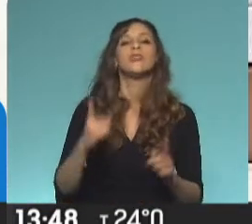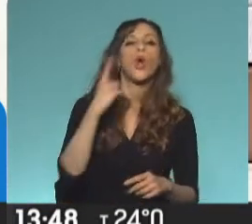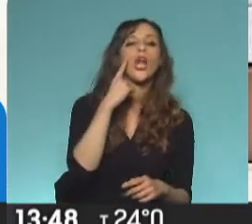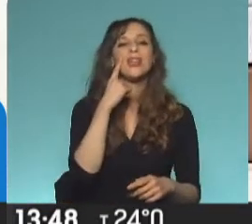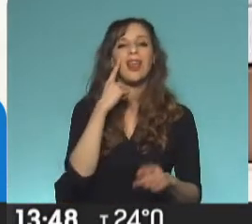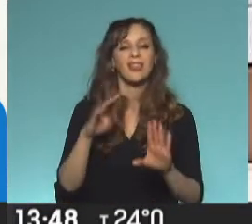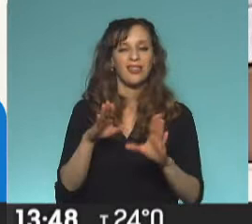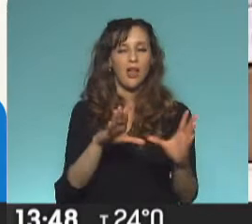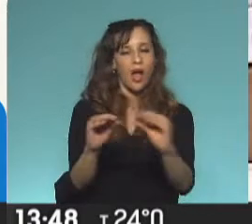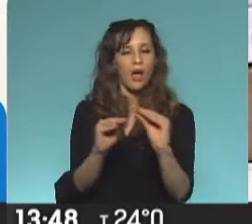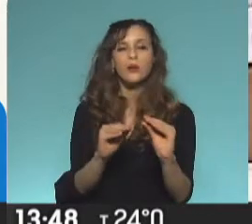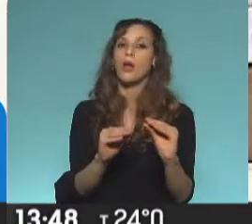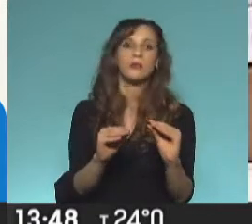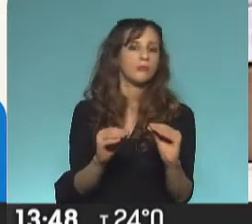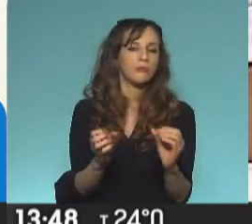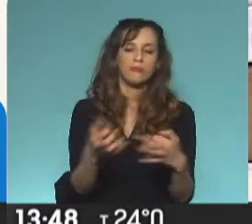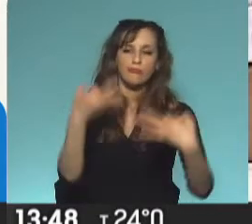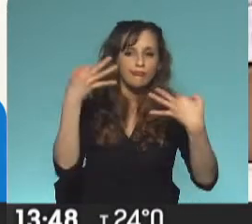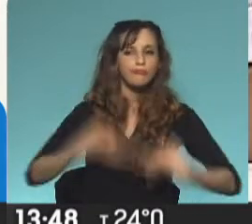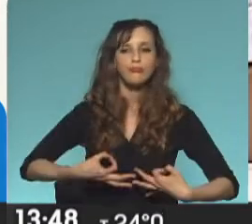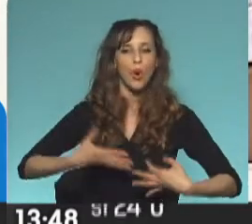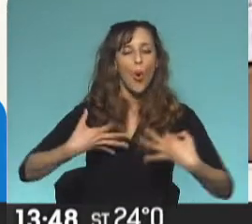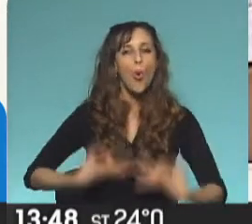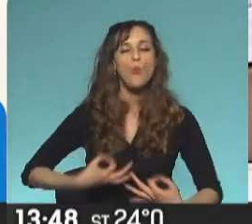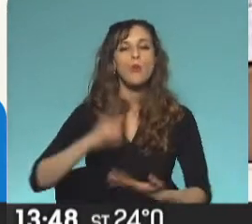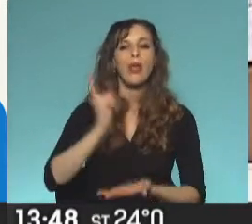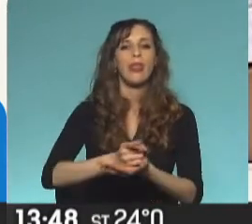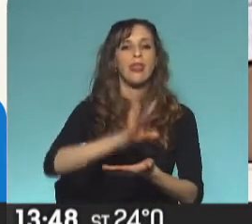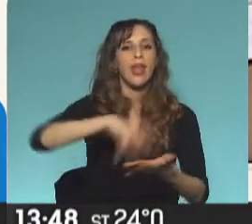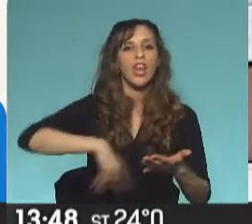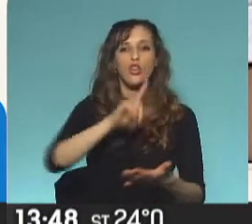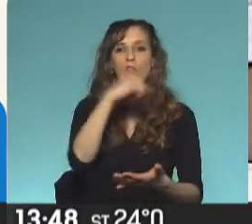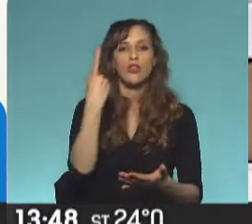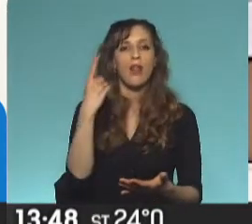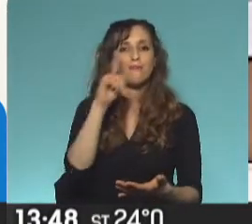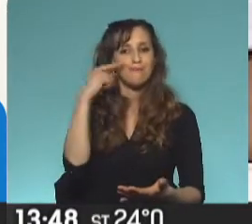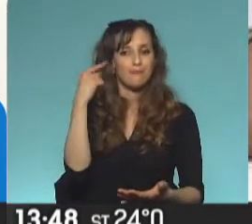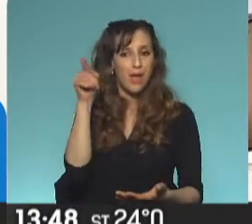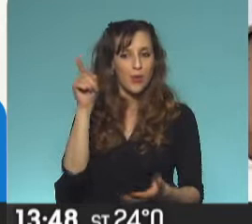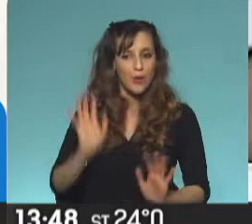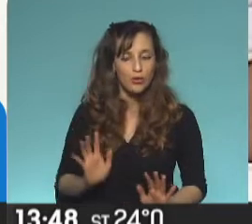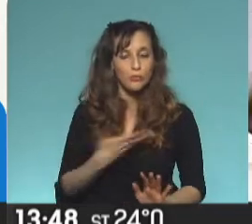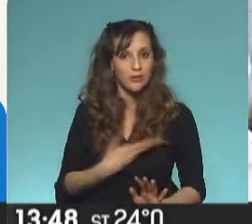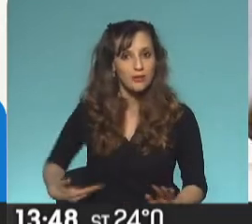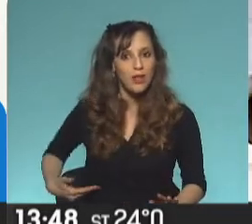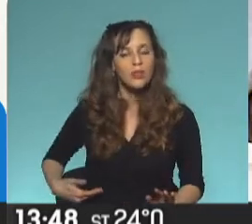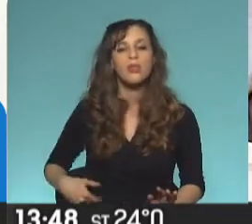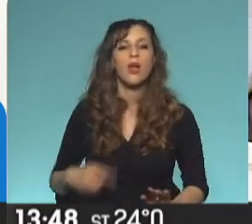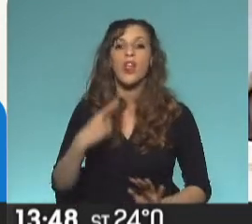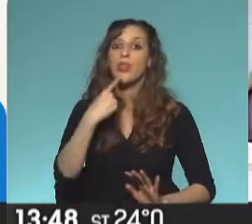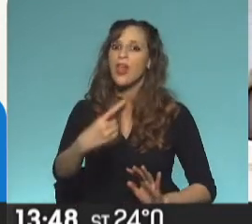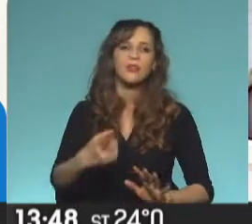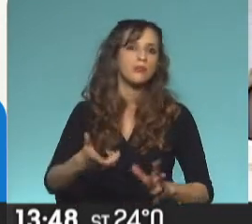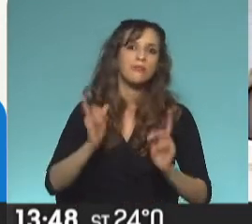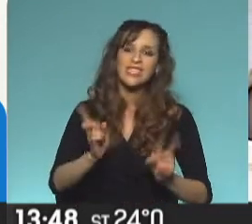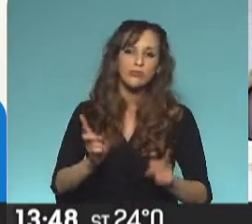aplicando a rajatabla el decreto nacional del presidente alberto fernández que lo que hizo enmarcar que el tema no terminó como